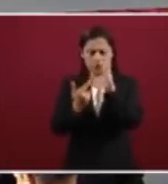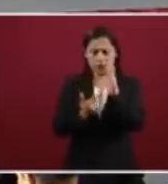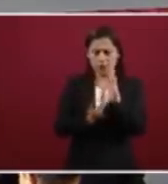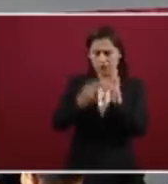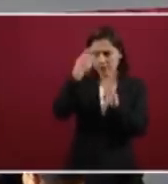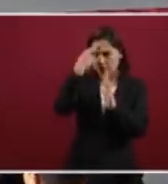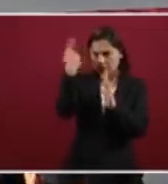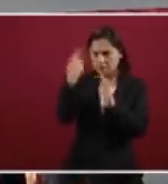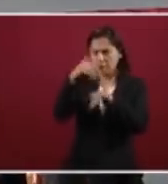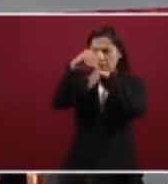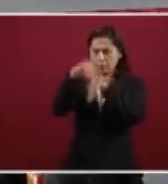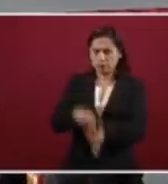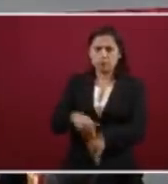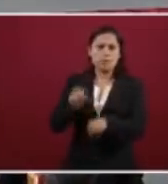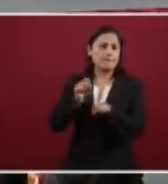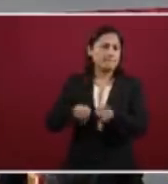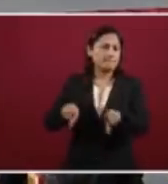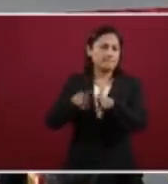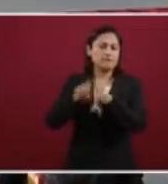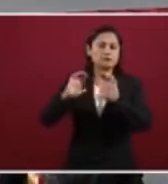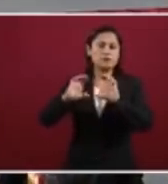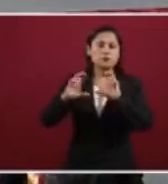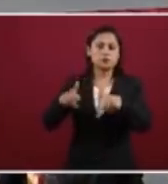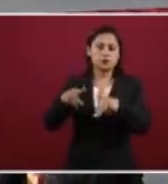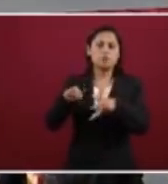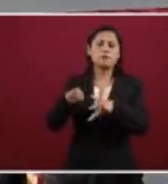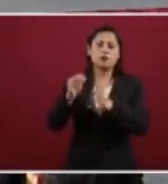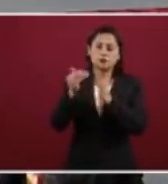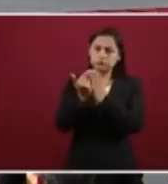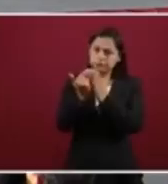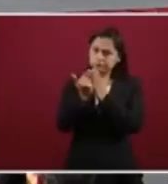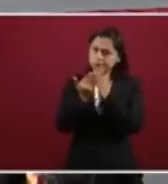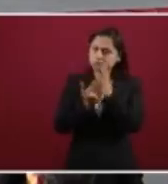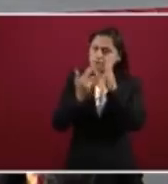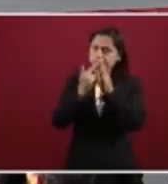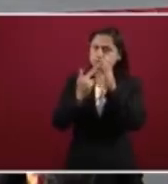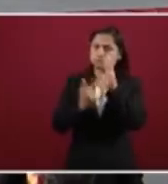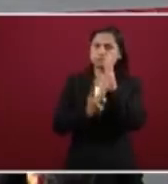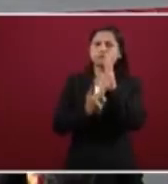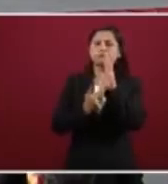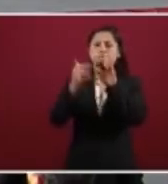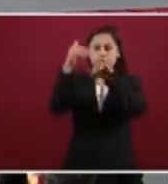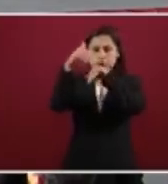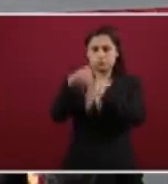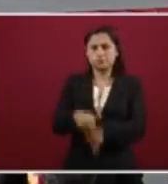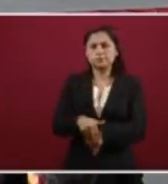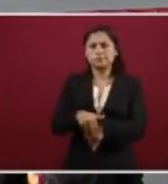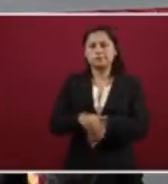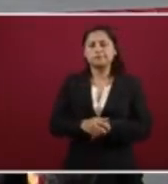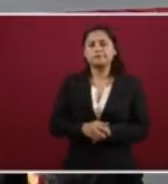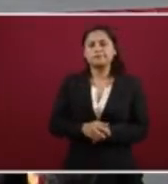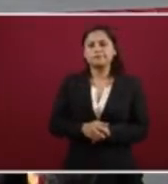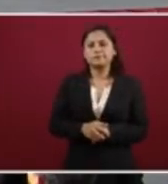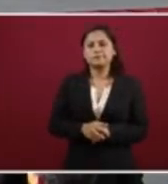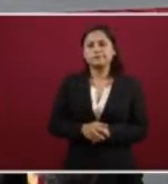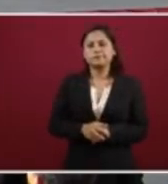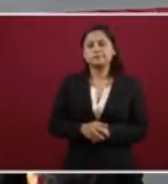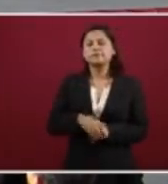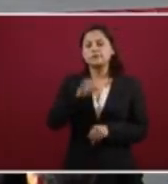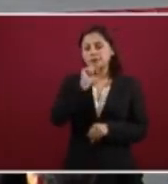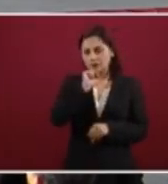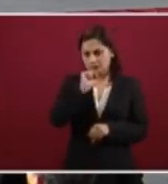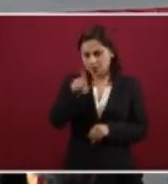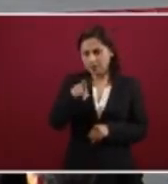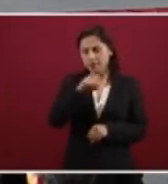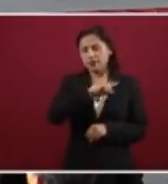caso de Chiapas también se ha trabajado en eso. Decíamos que también estamos promoviendo